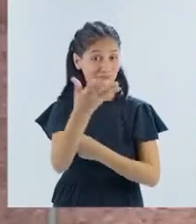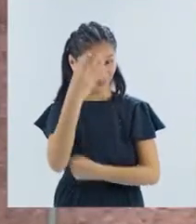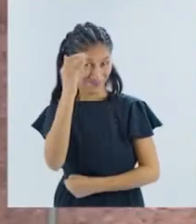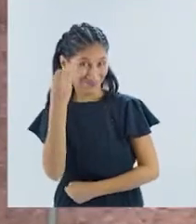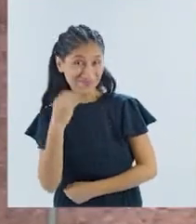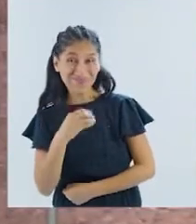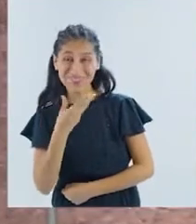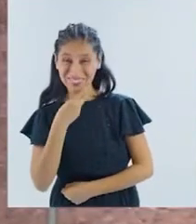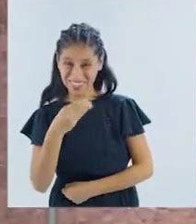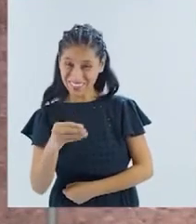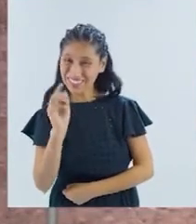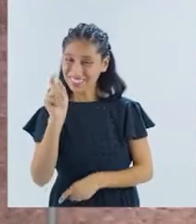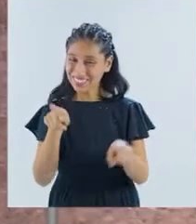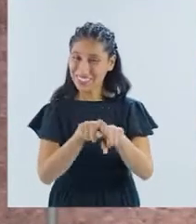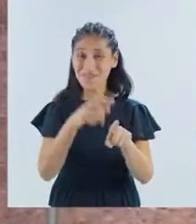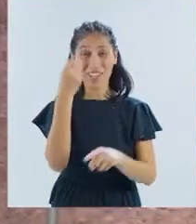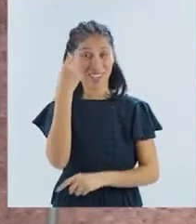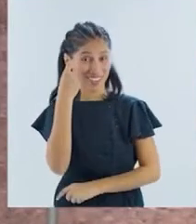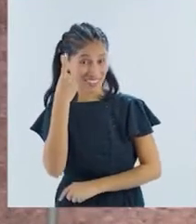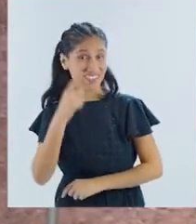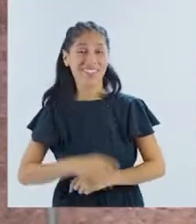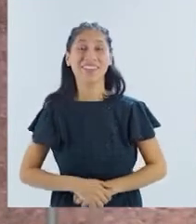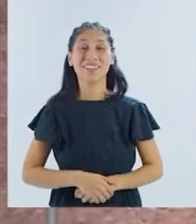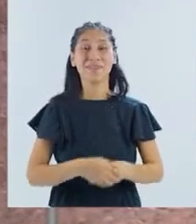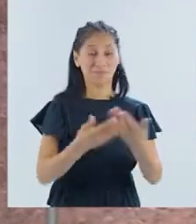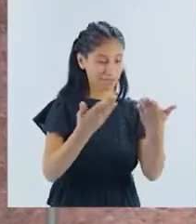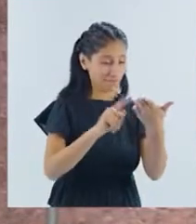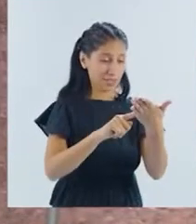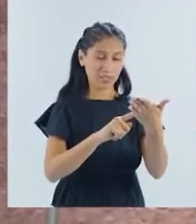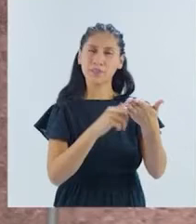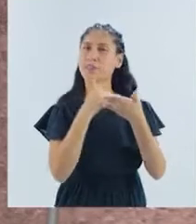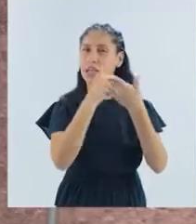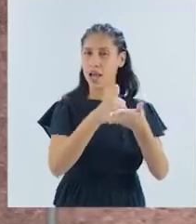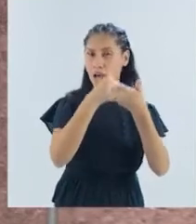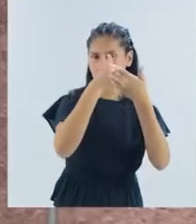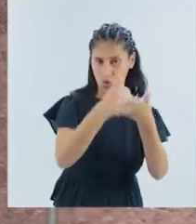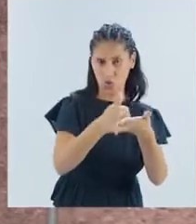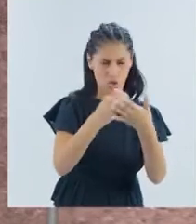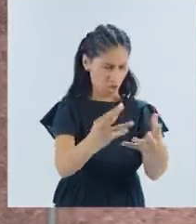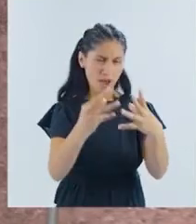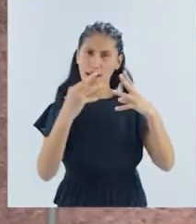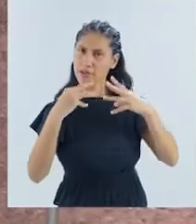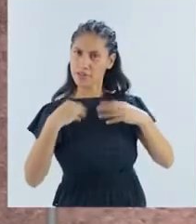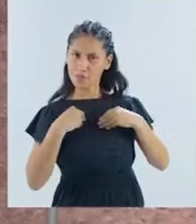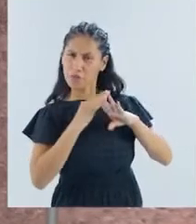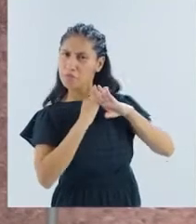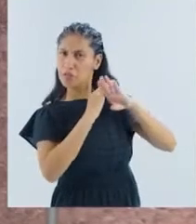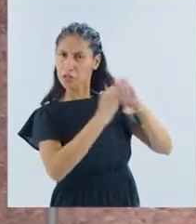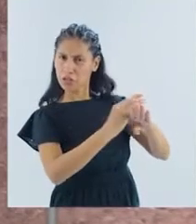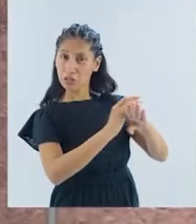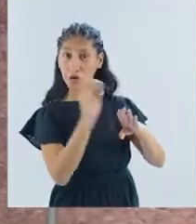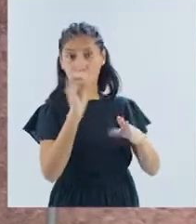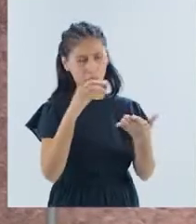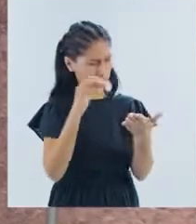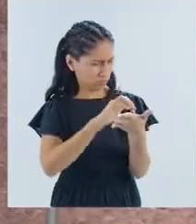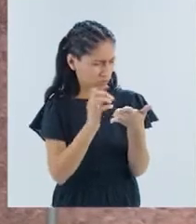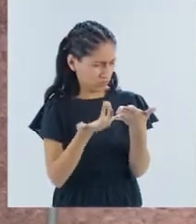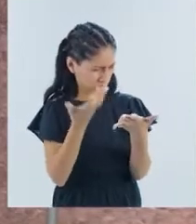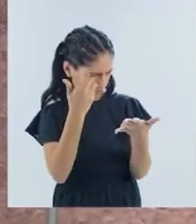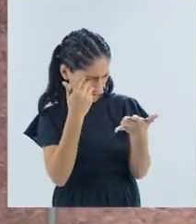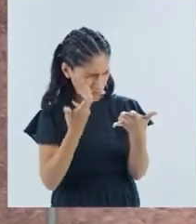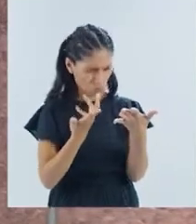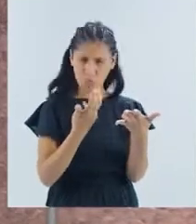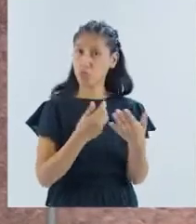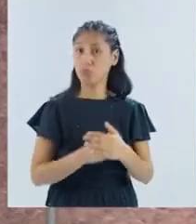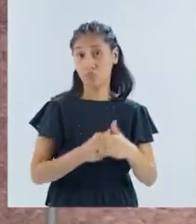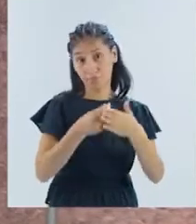chicos de la Pre también entendieron que la argumentación es la base para aprobar, reforzar, aceptar, rechazar o